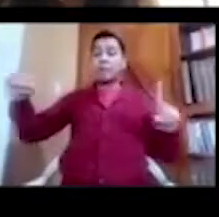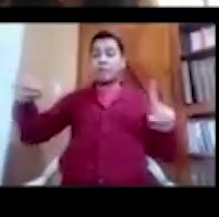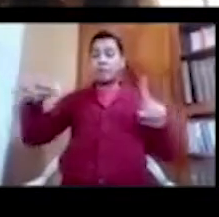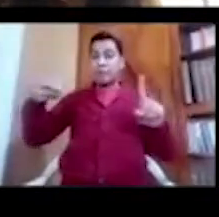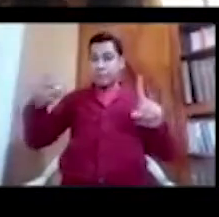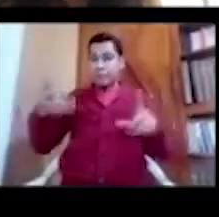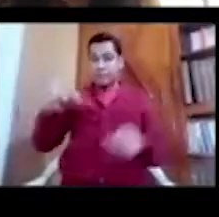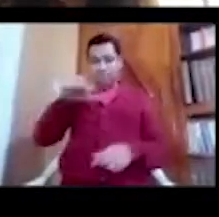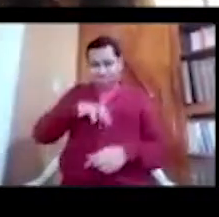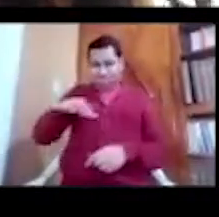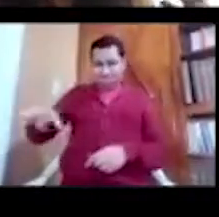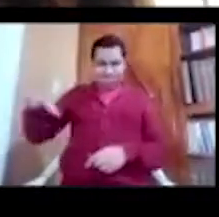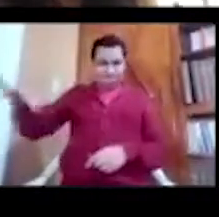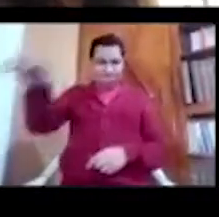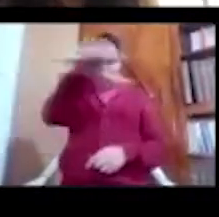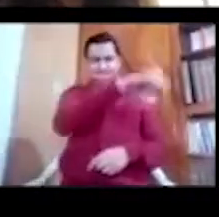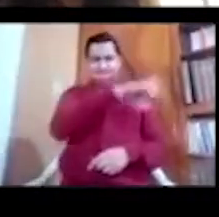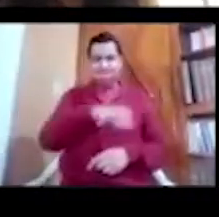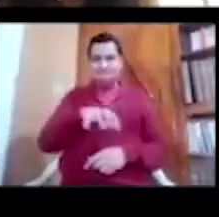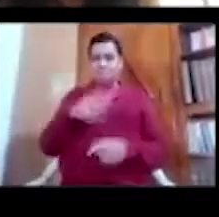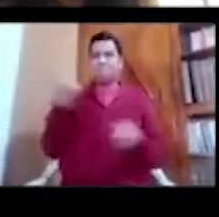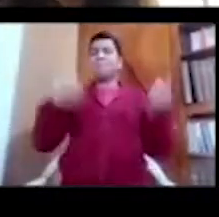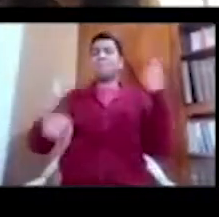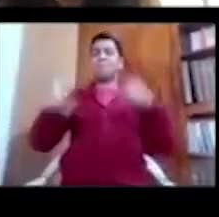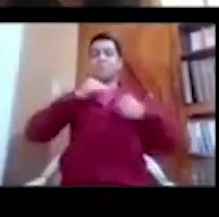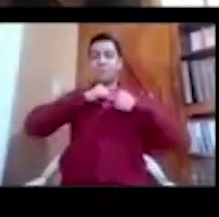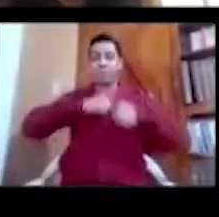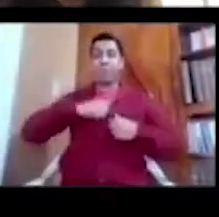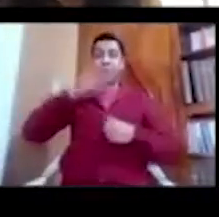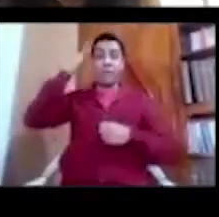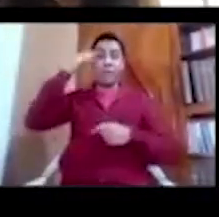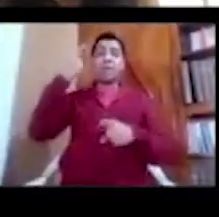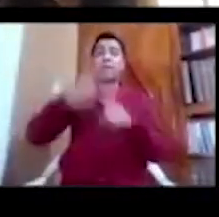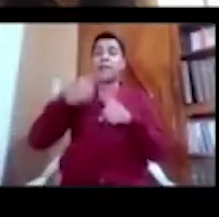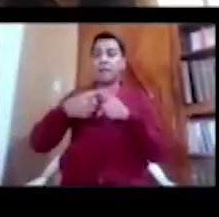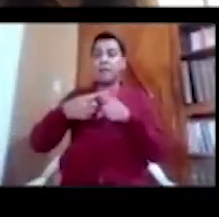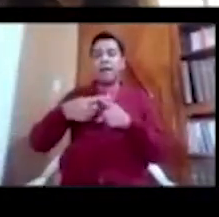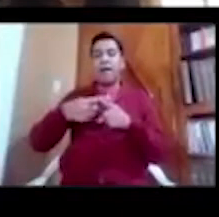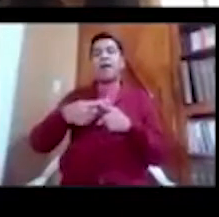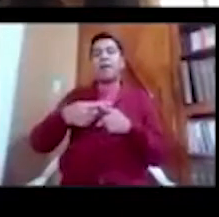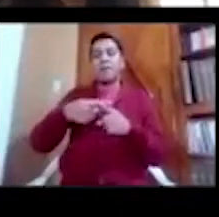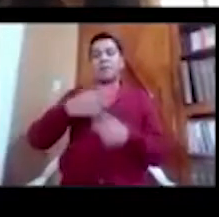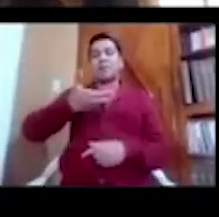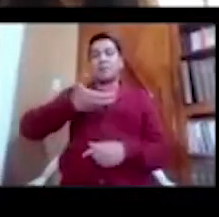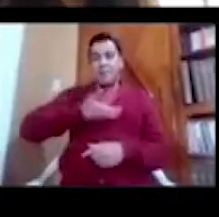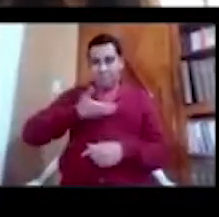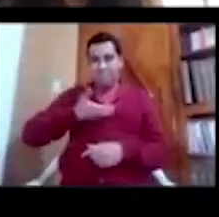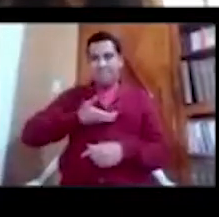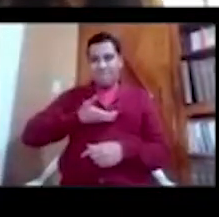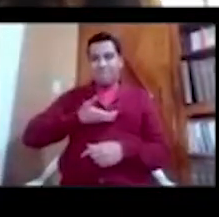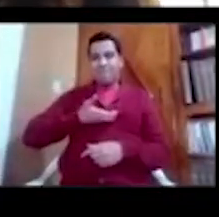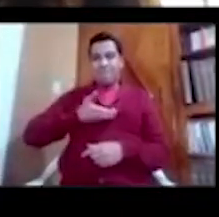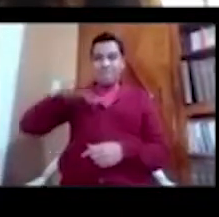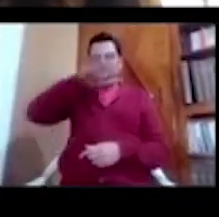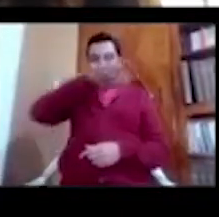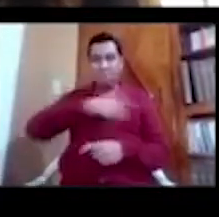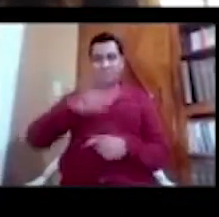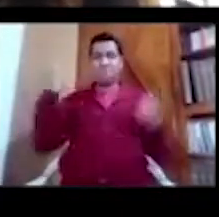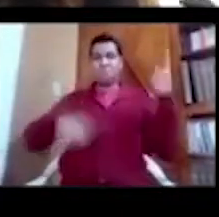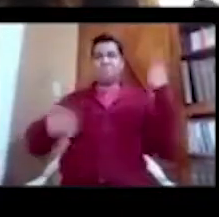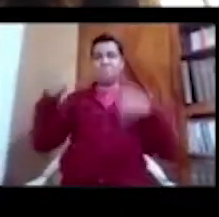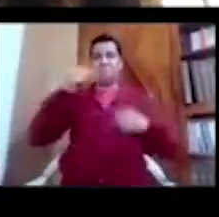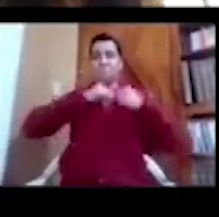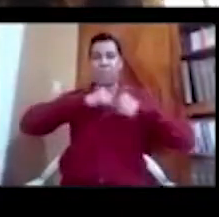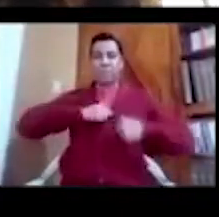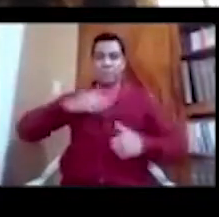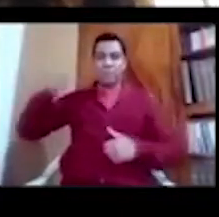centralizado, concentrado y con una enorme capacidad de reproducción, tanto de las ideas, de las